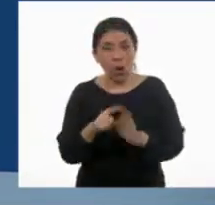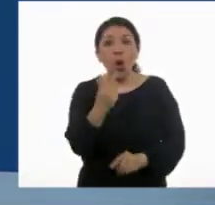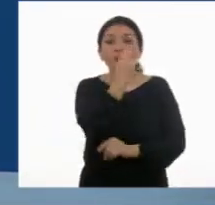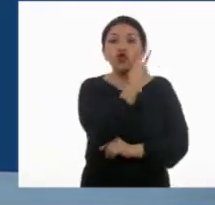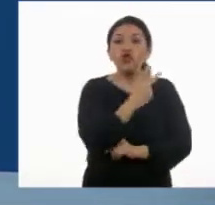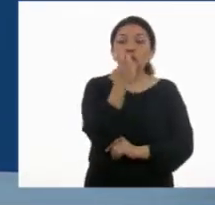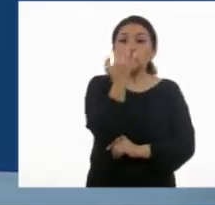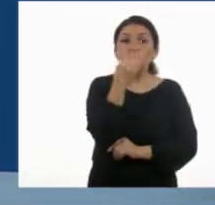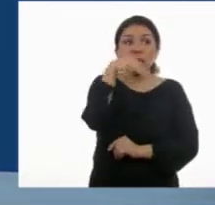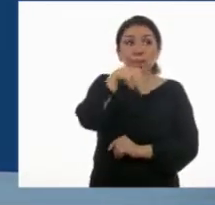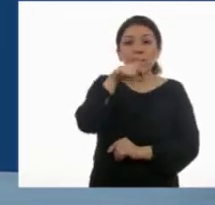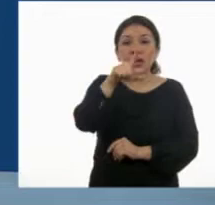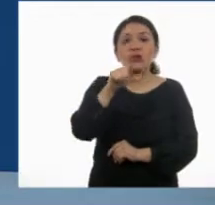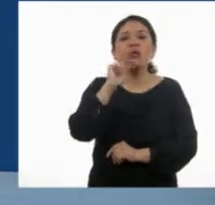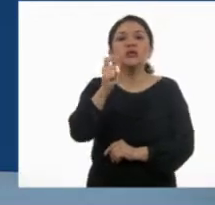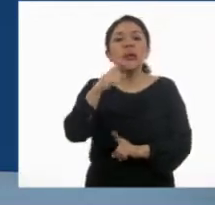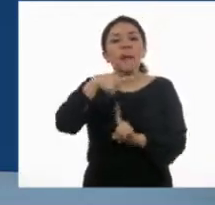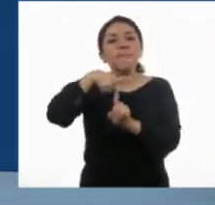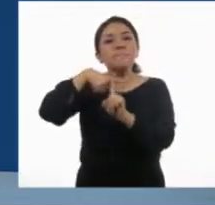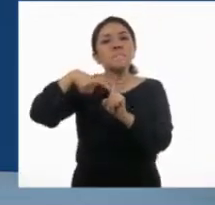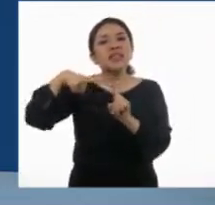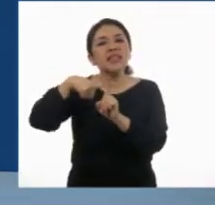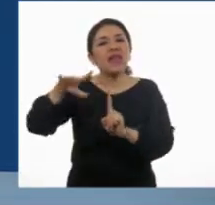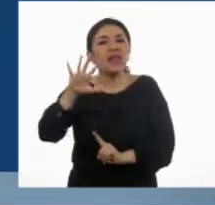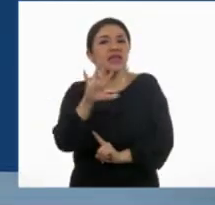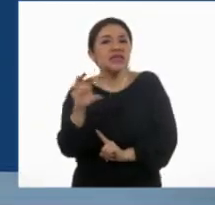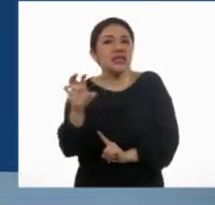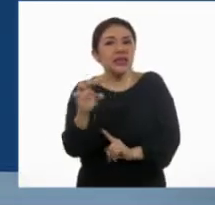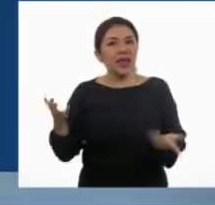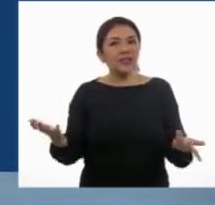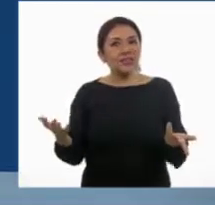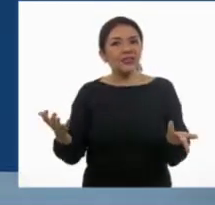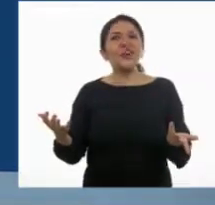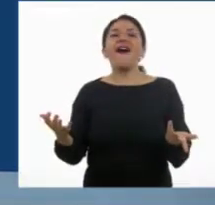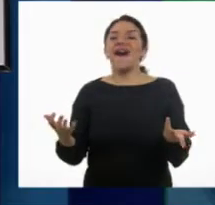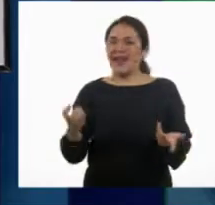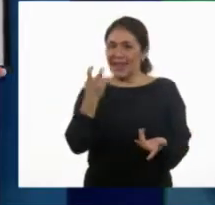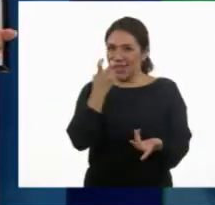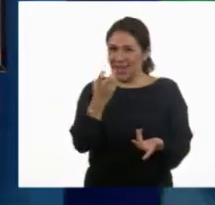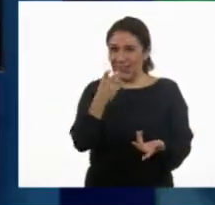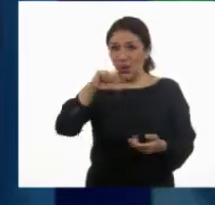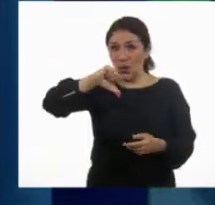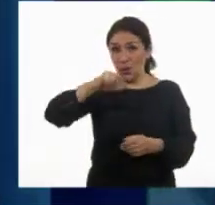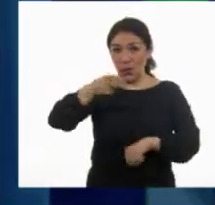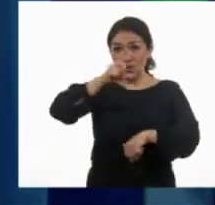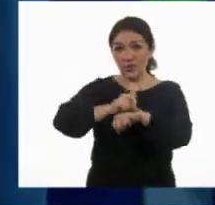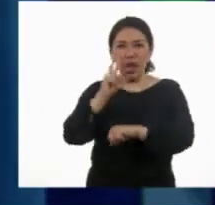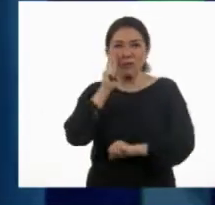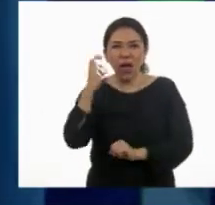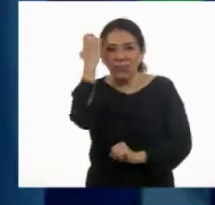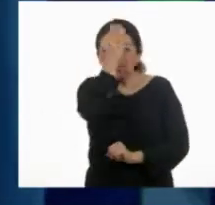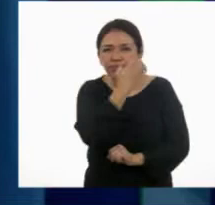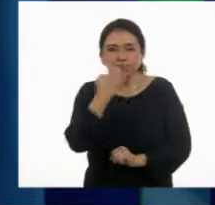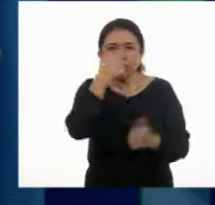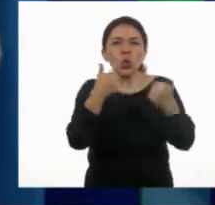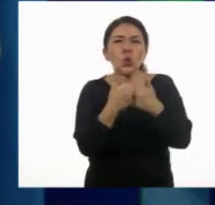250 mililitros es la mitad de 500. Muy bien, en esta clase